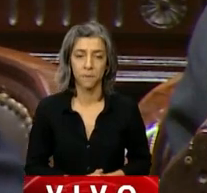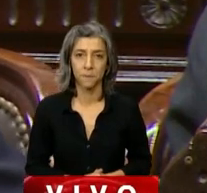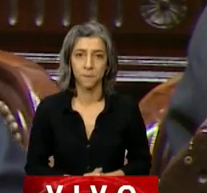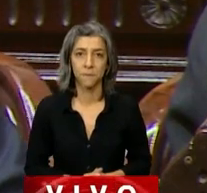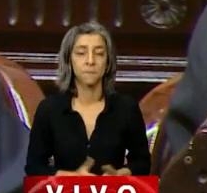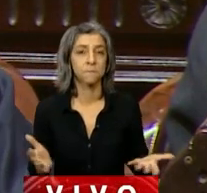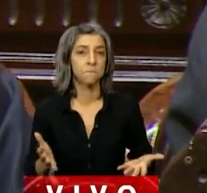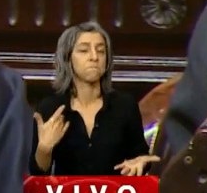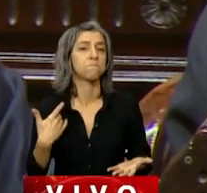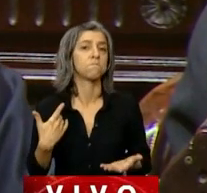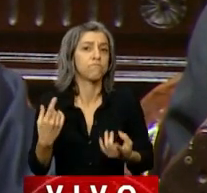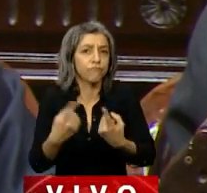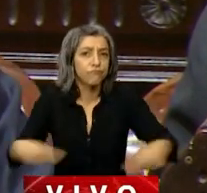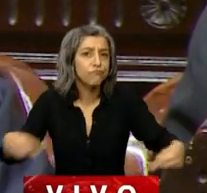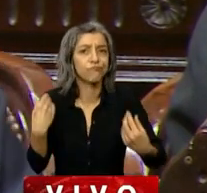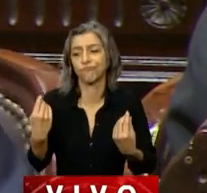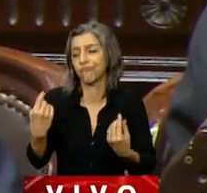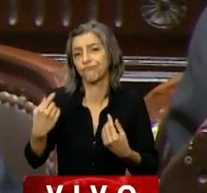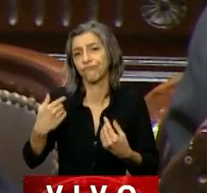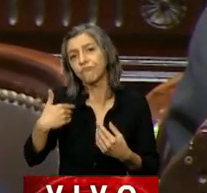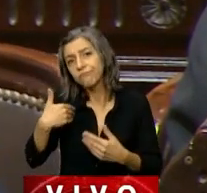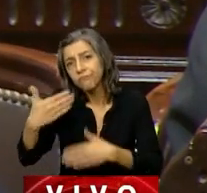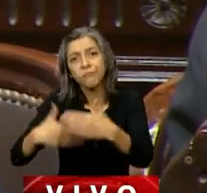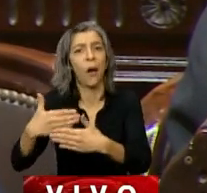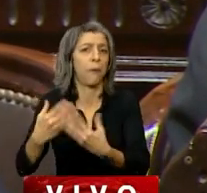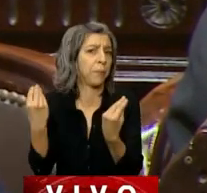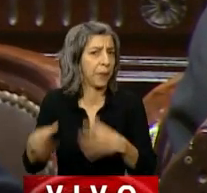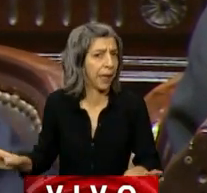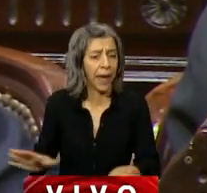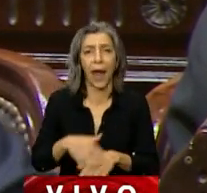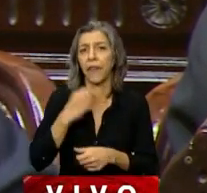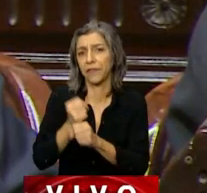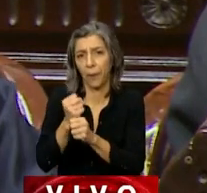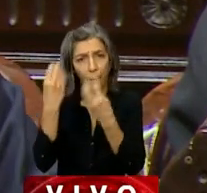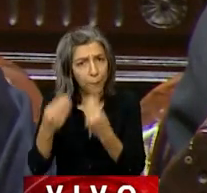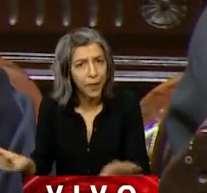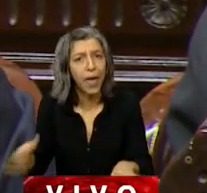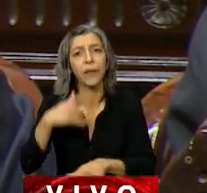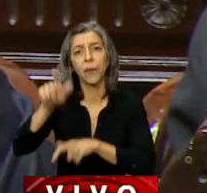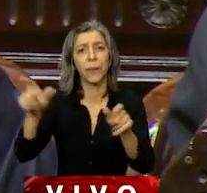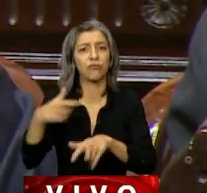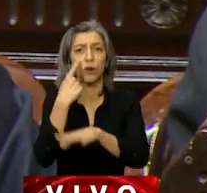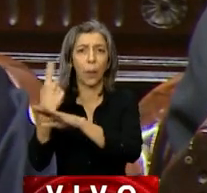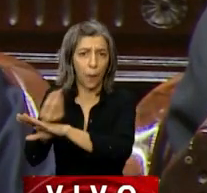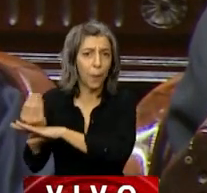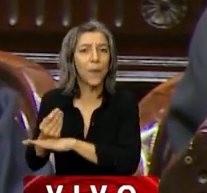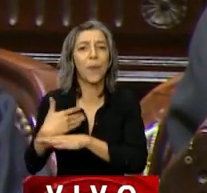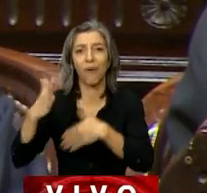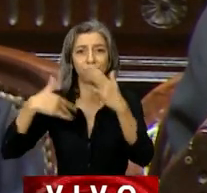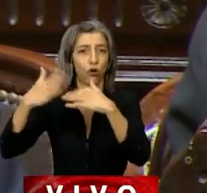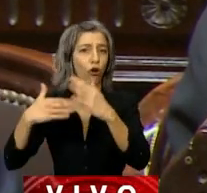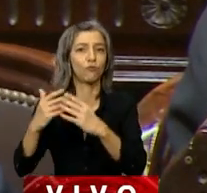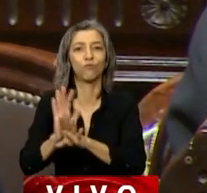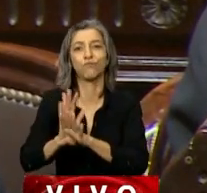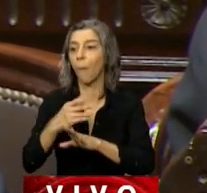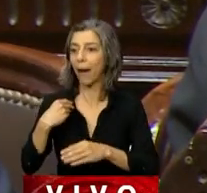Se perdieron muchos recursos, se pierde mucho trabajo y se pierde el derecho de los fueguines de contar con horas de infraestructura en el